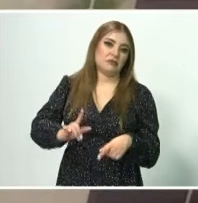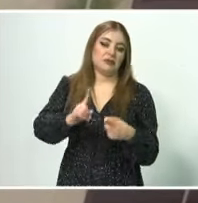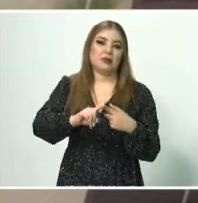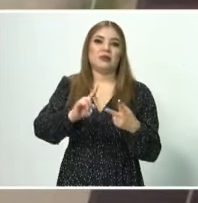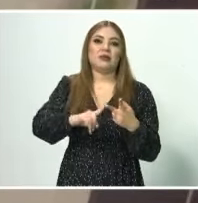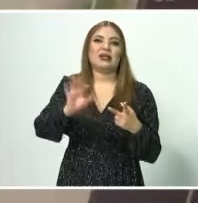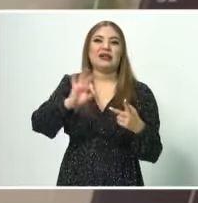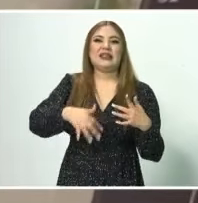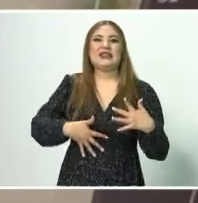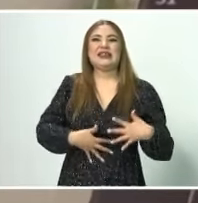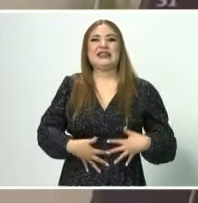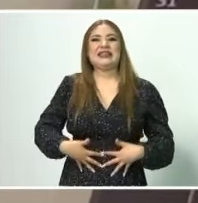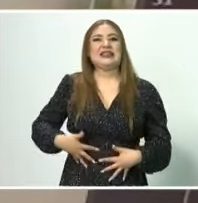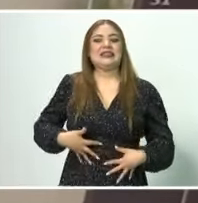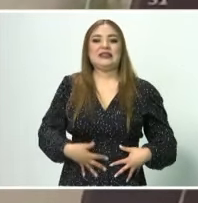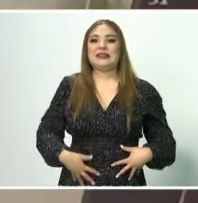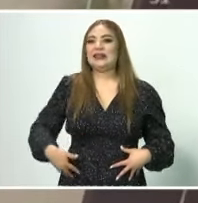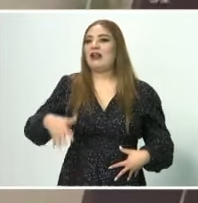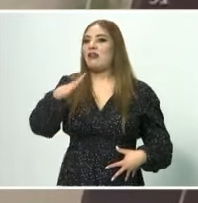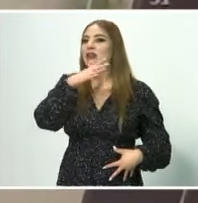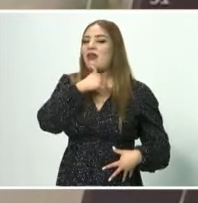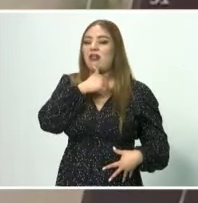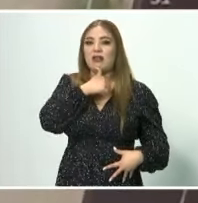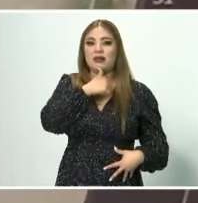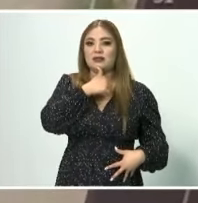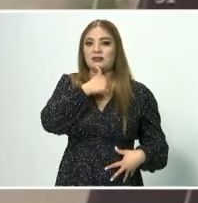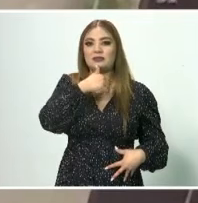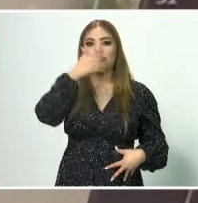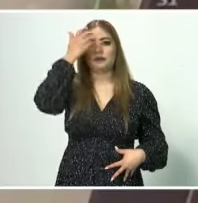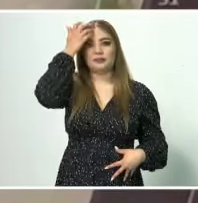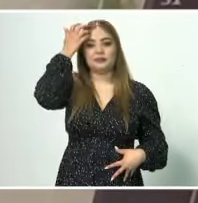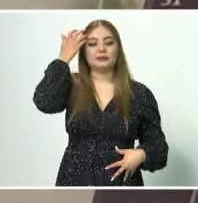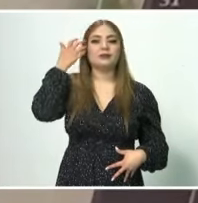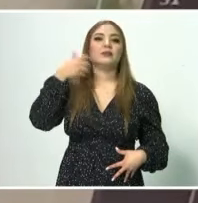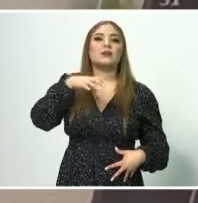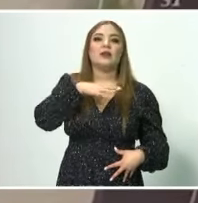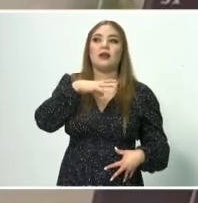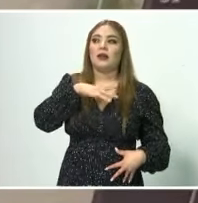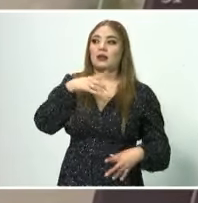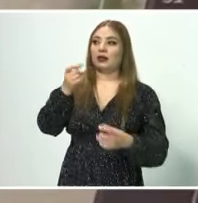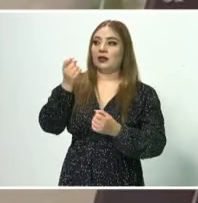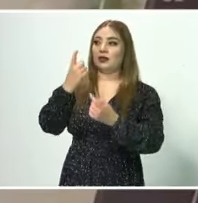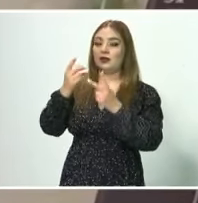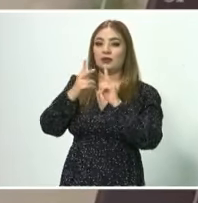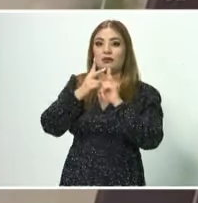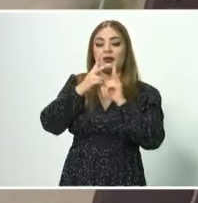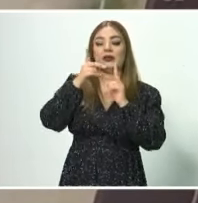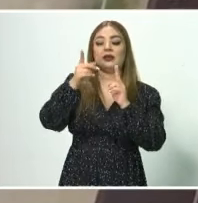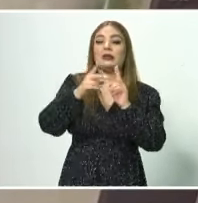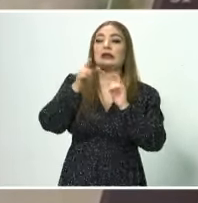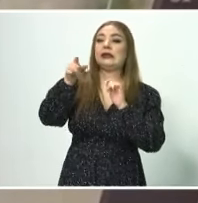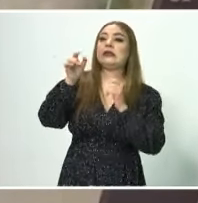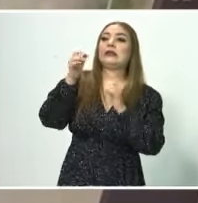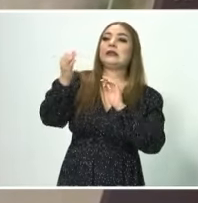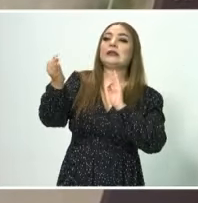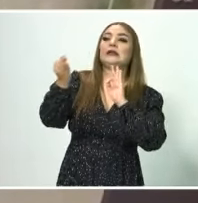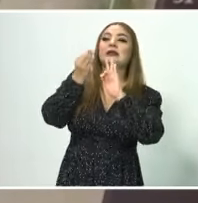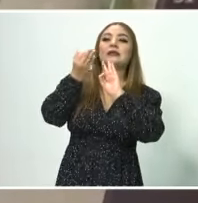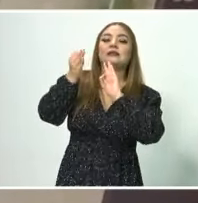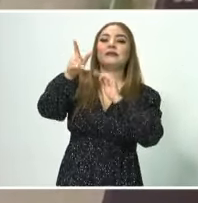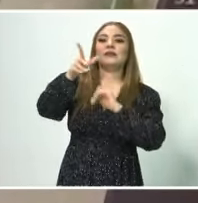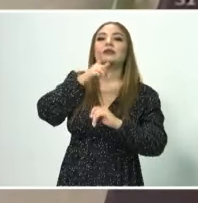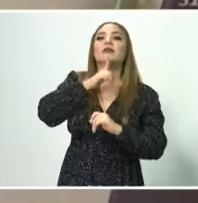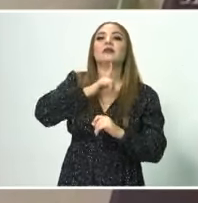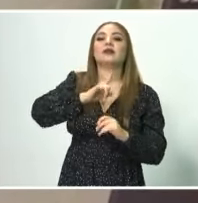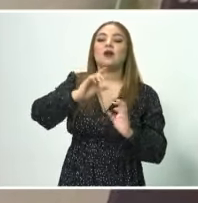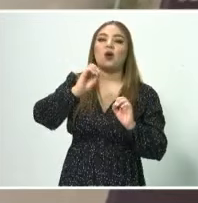estomacal y no alcanzó a llegar y como dices Kirk pues había gasolineras también hay unos lugares como eh tiendas